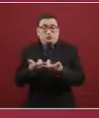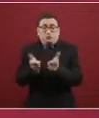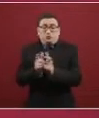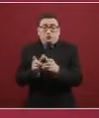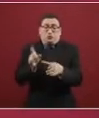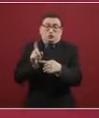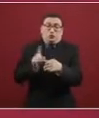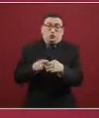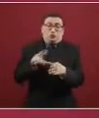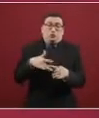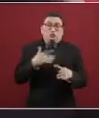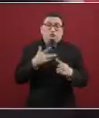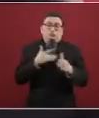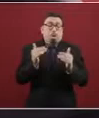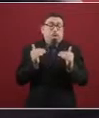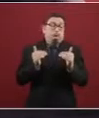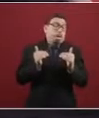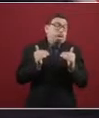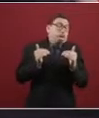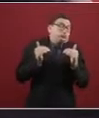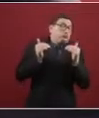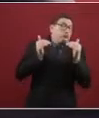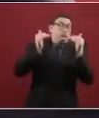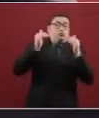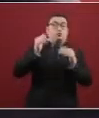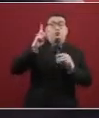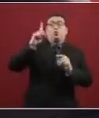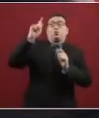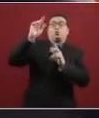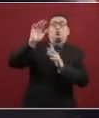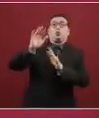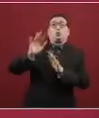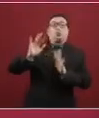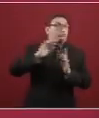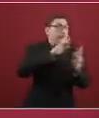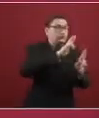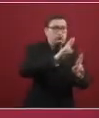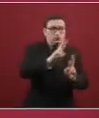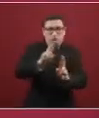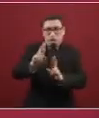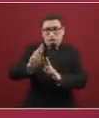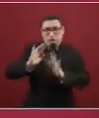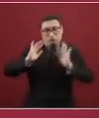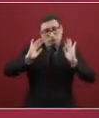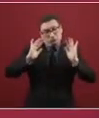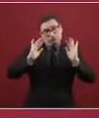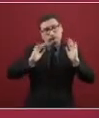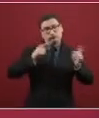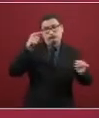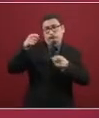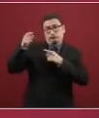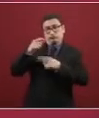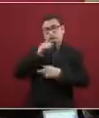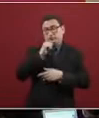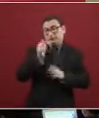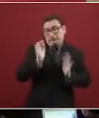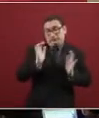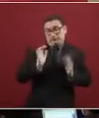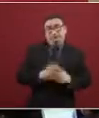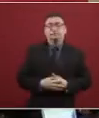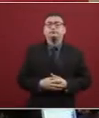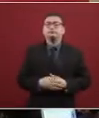sin ofender a nadie no con todo el respeto cuál es el otro